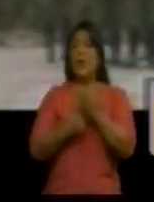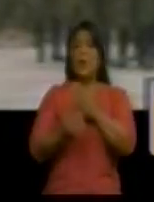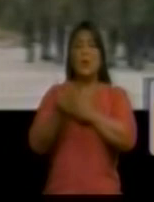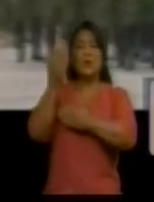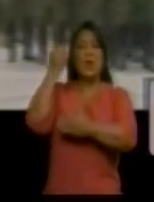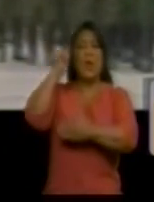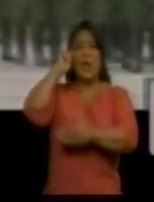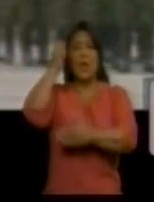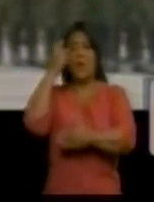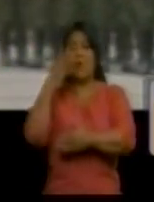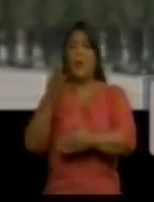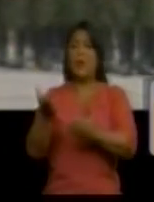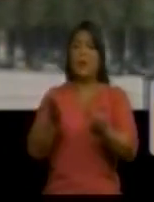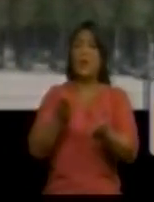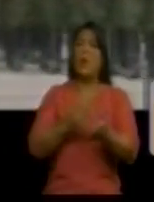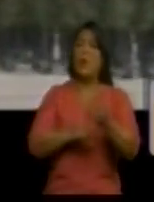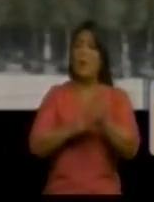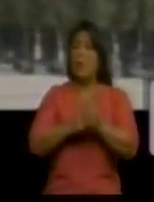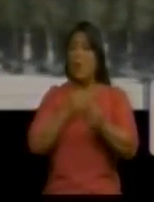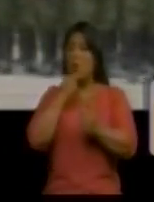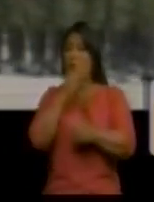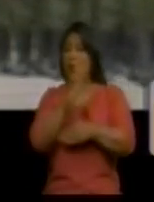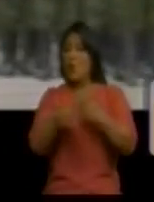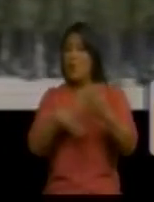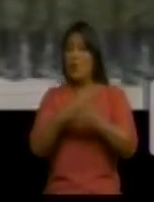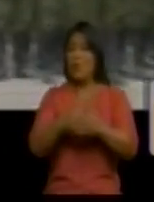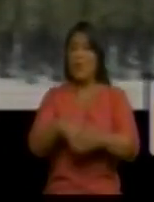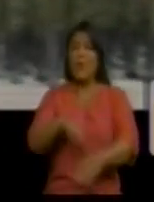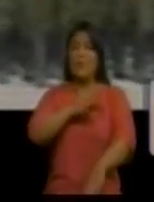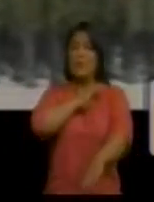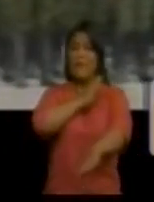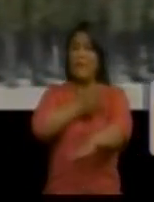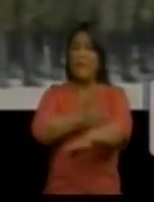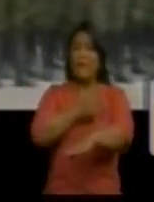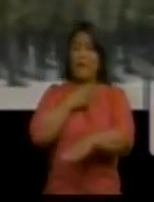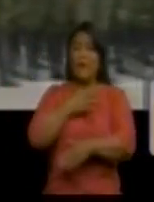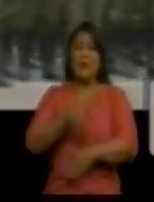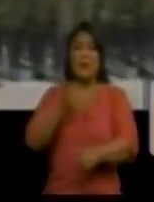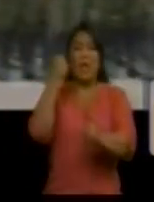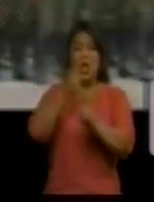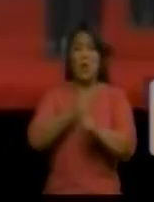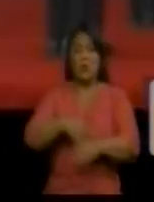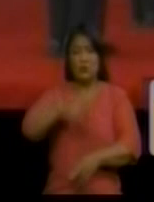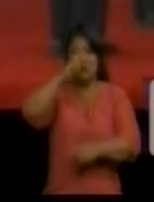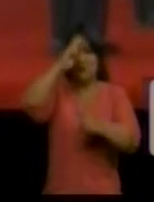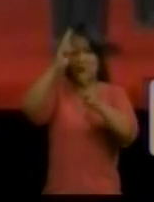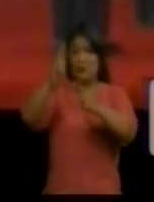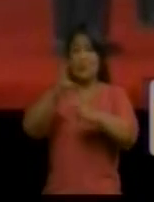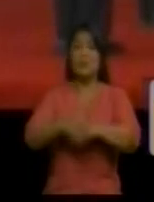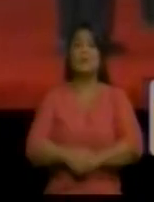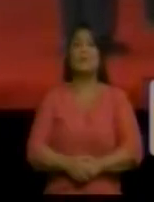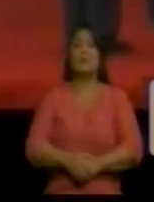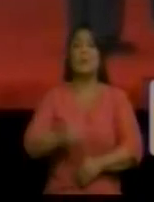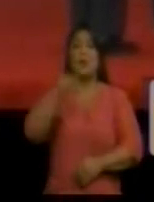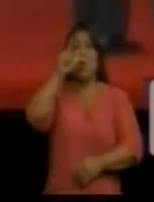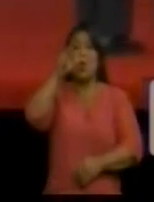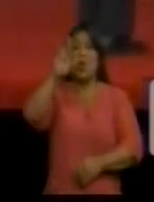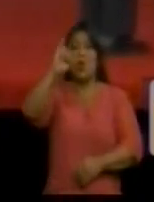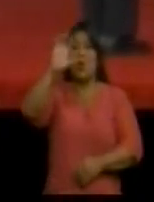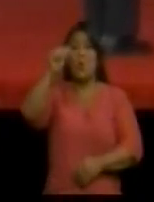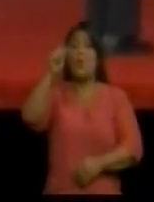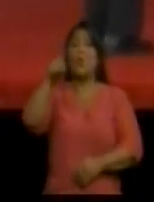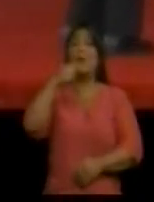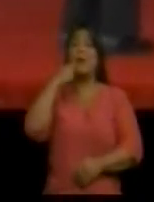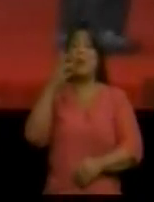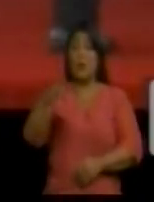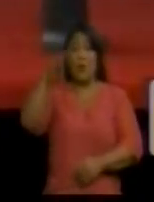historias, con gestas, con epopeyas de valentía, heroísmo y honor. Luis Altamirano, comandante del